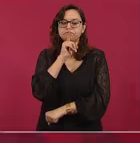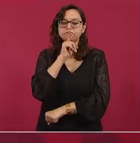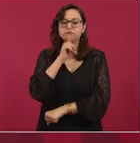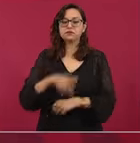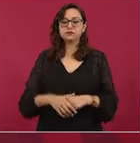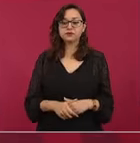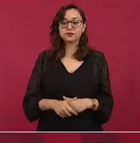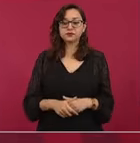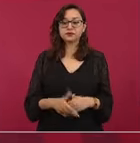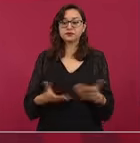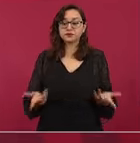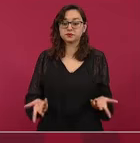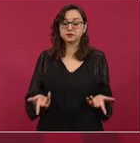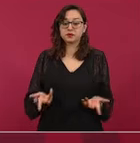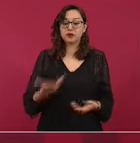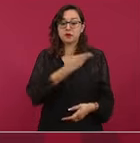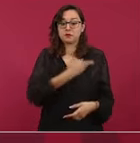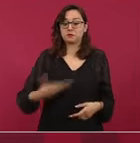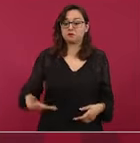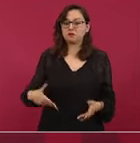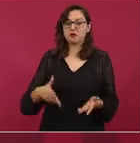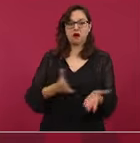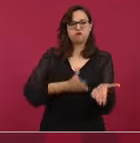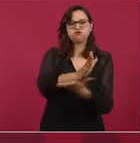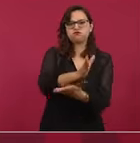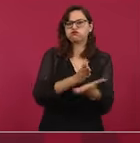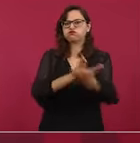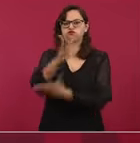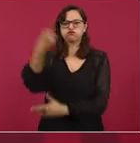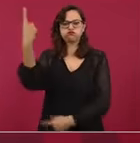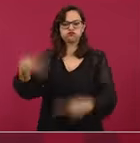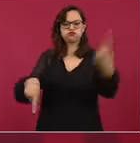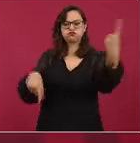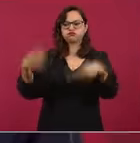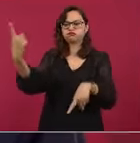El Ejecutivo no es el poder de los poderes.